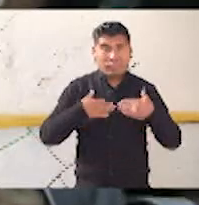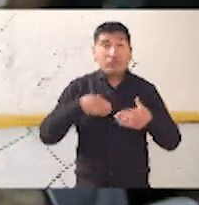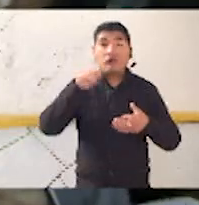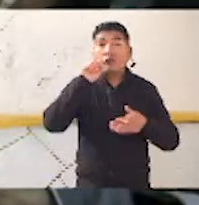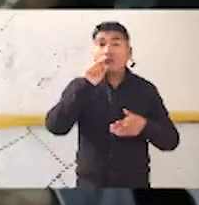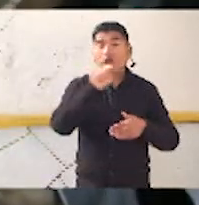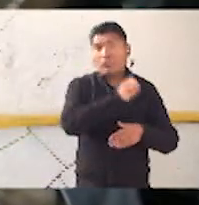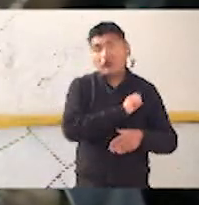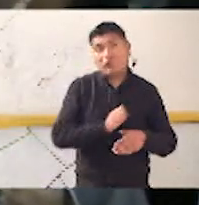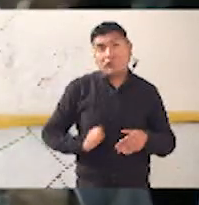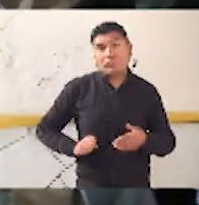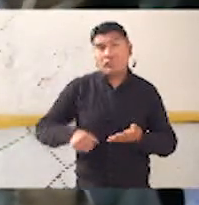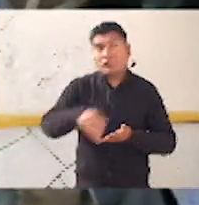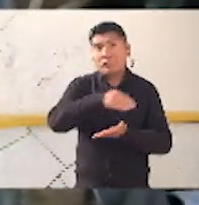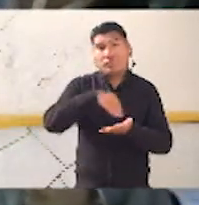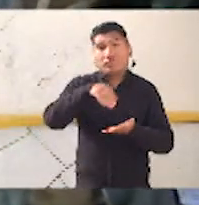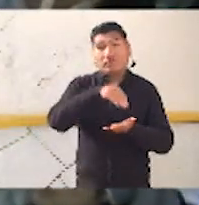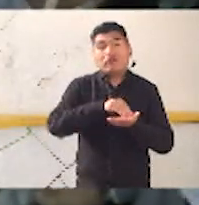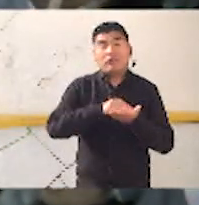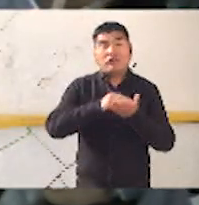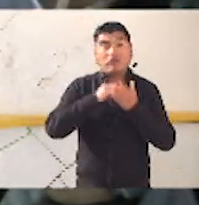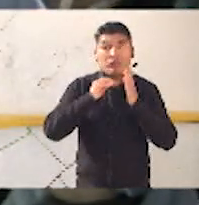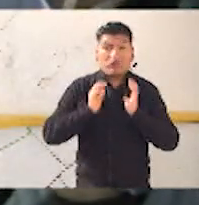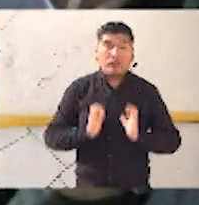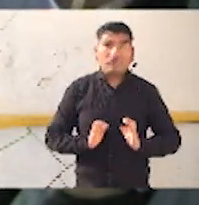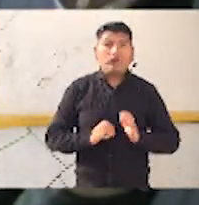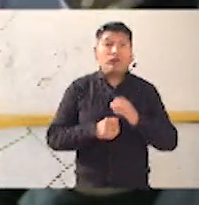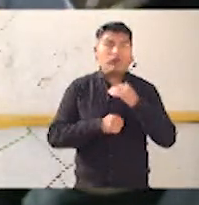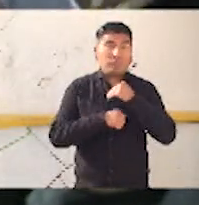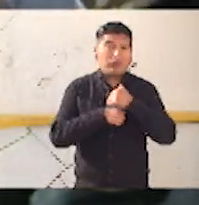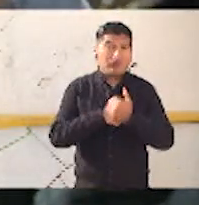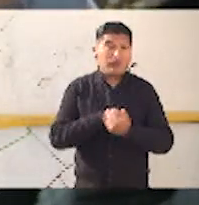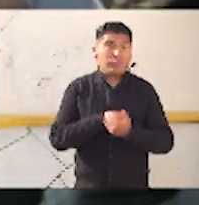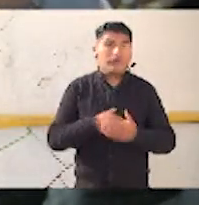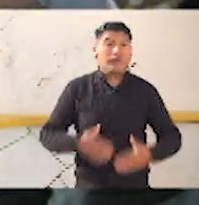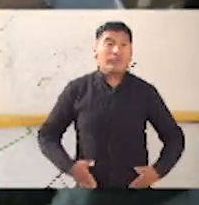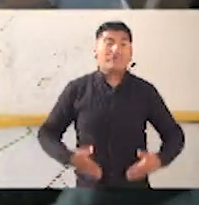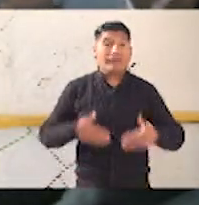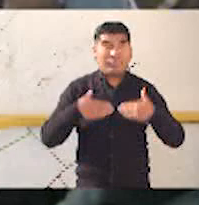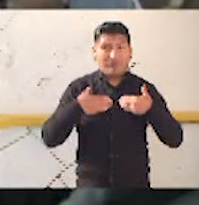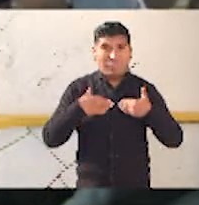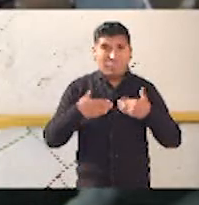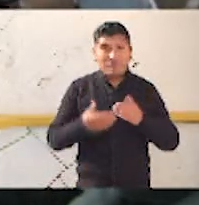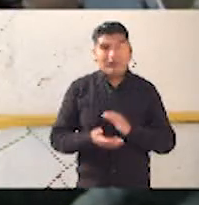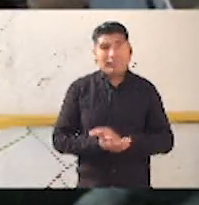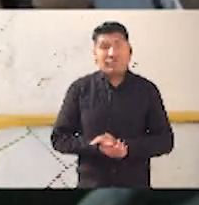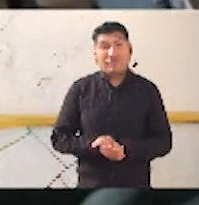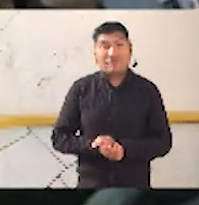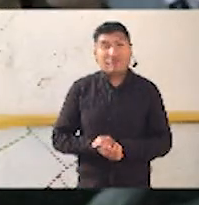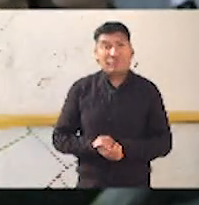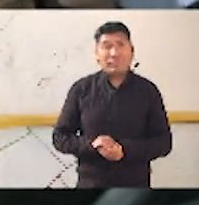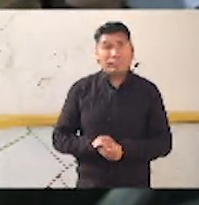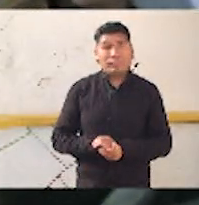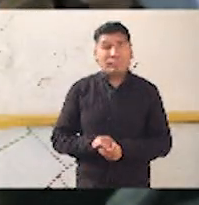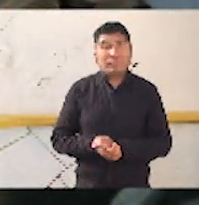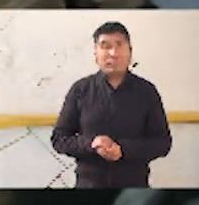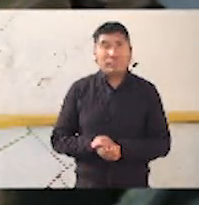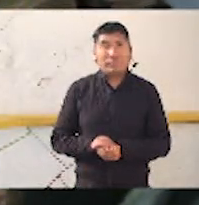Tu Señor estás presente en medio del pueblo, cuerpo, sangre y vida.